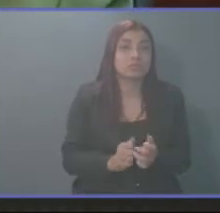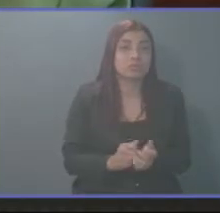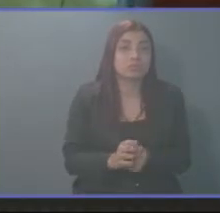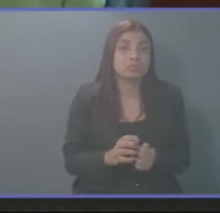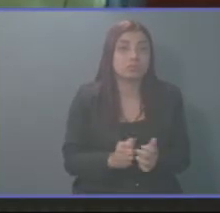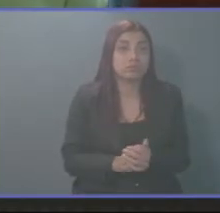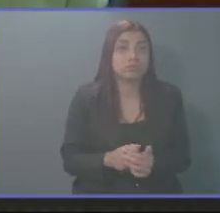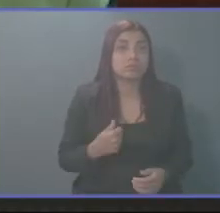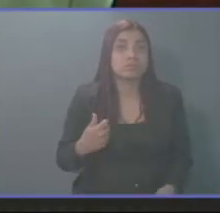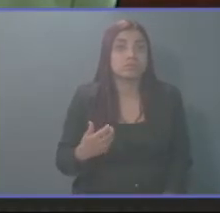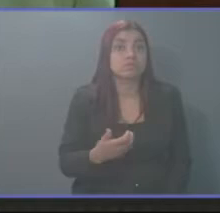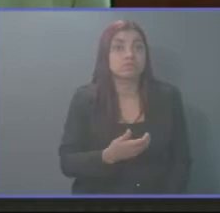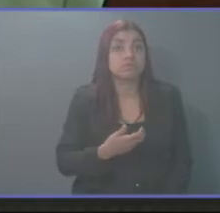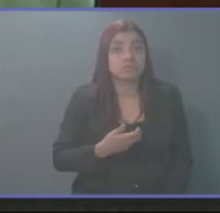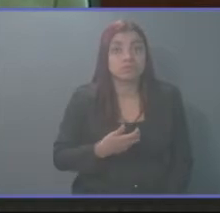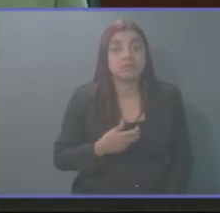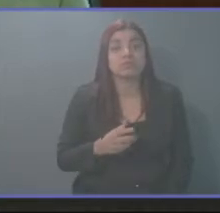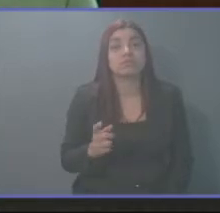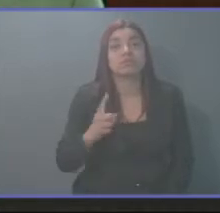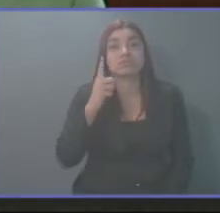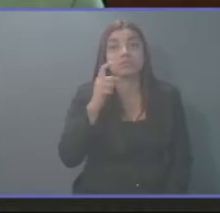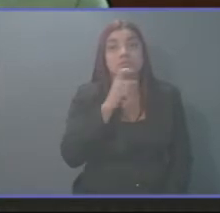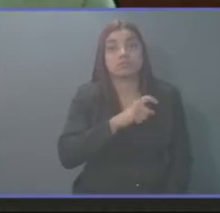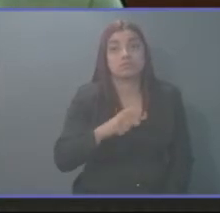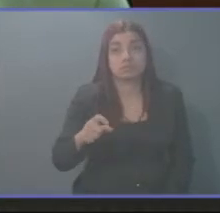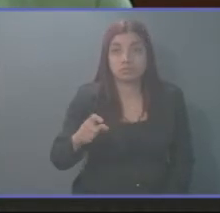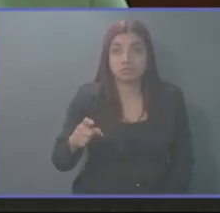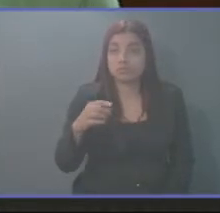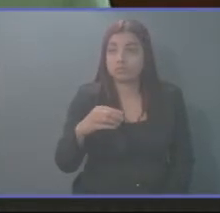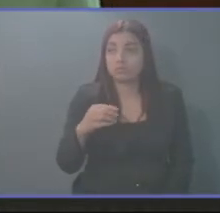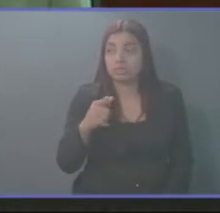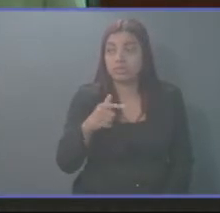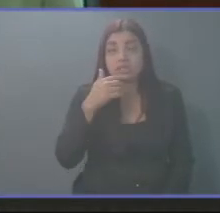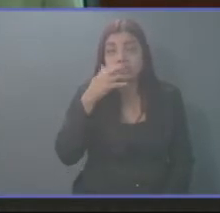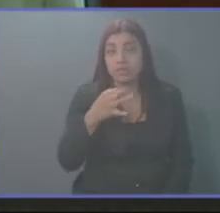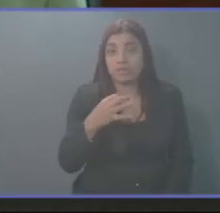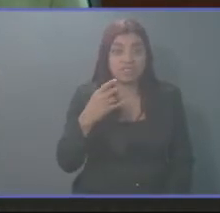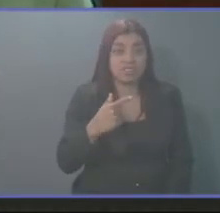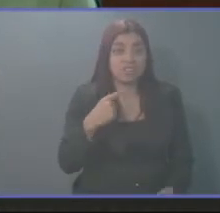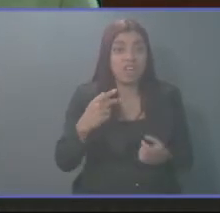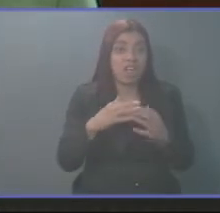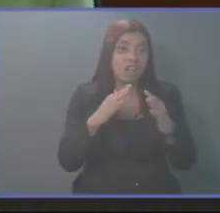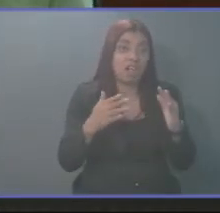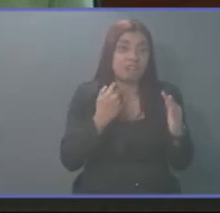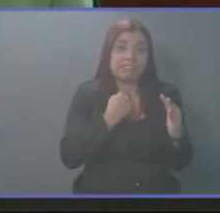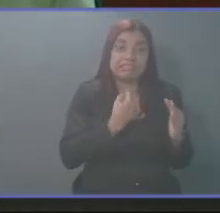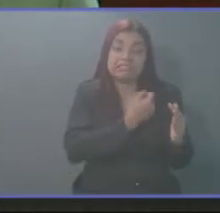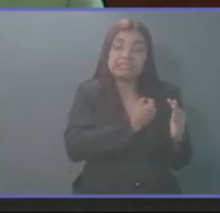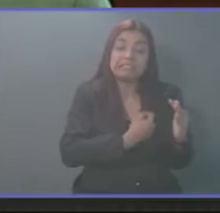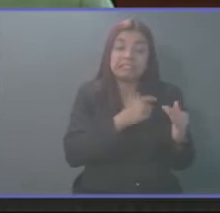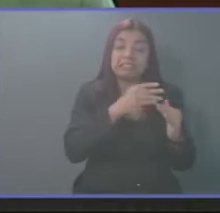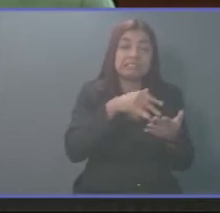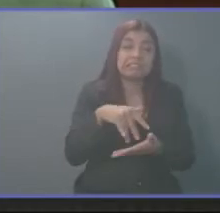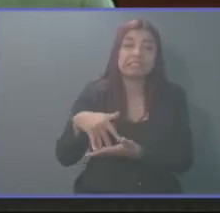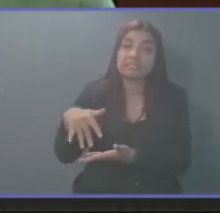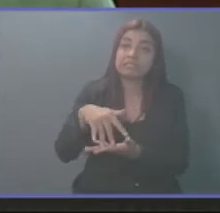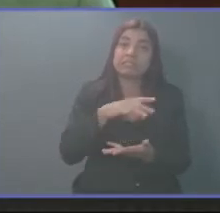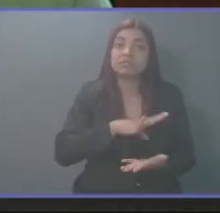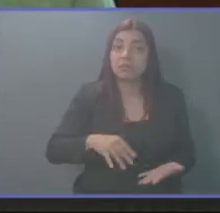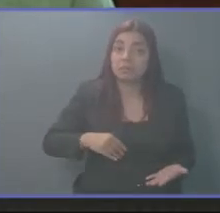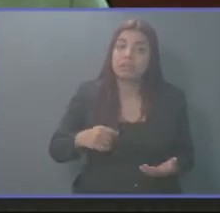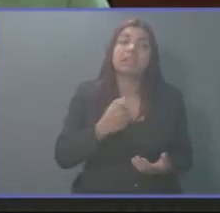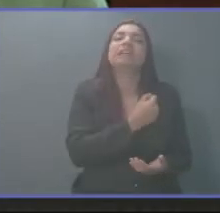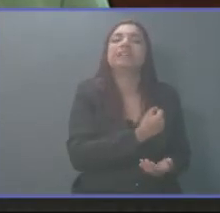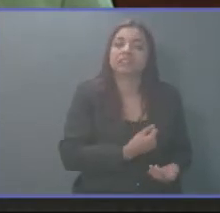para nosotros ha sido una de las semanas donde la medicina amarga realmente llegó, sino más allá de eso,